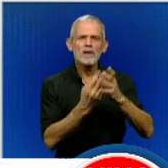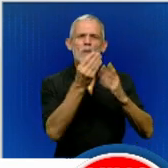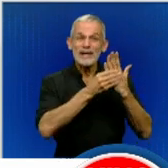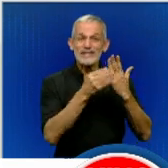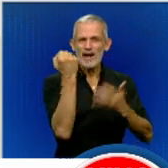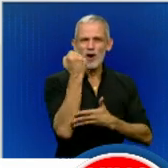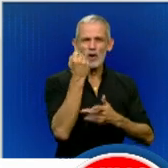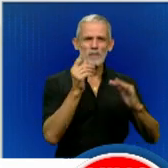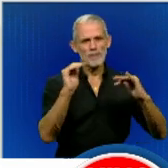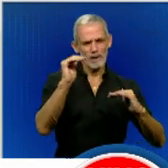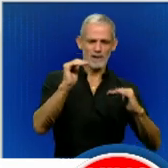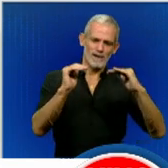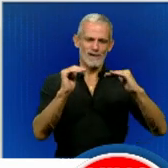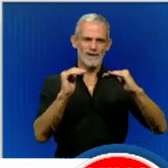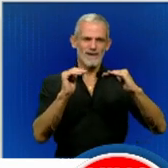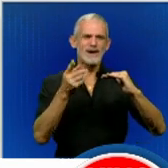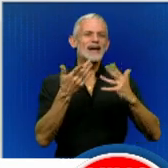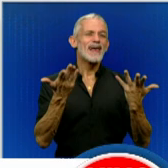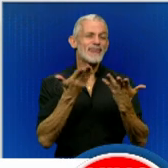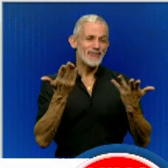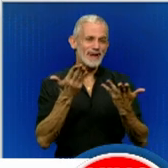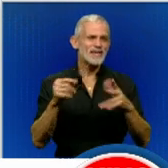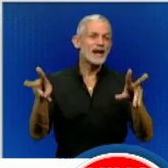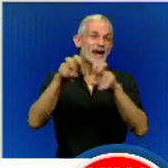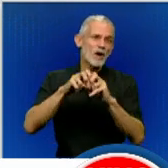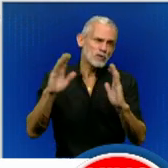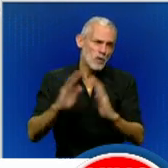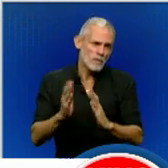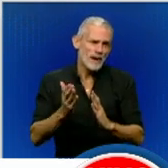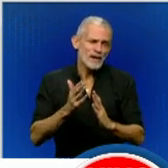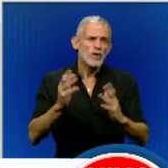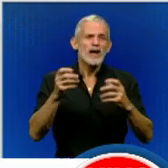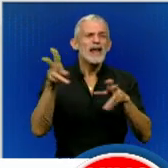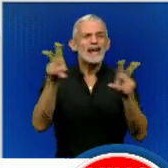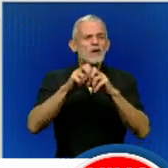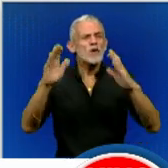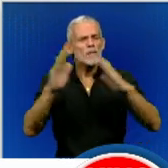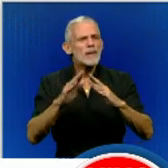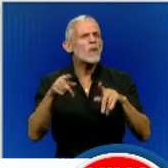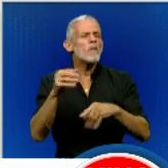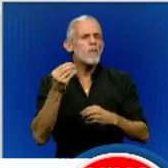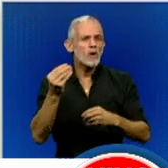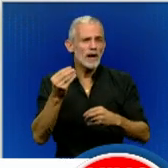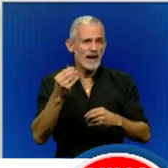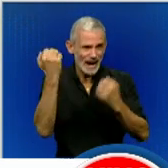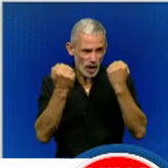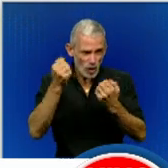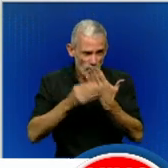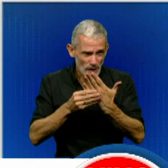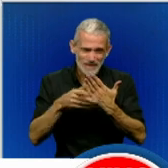compensar una reducción de recaudación producto de otro proyecto que no naciones